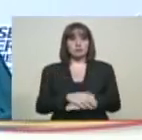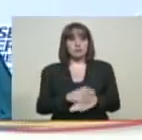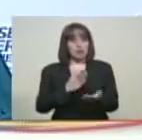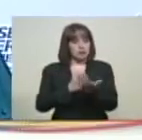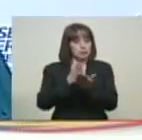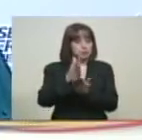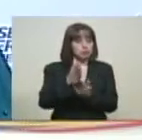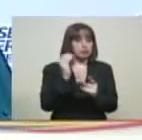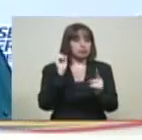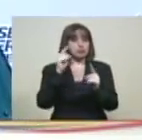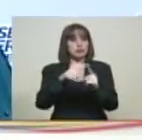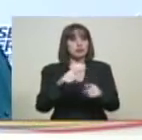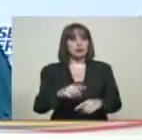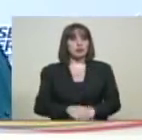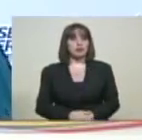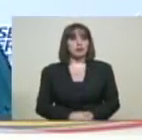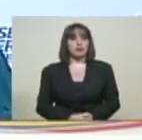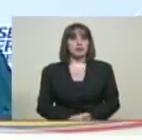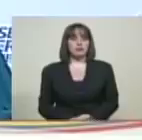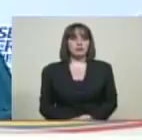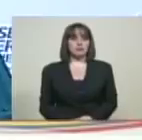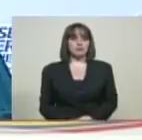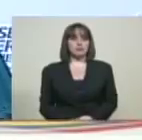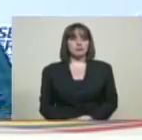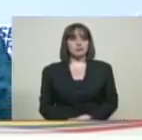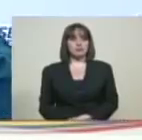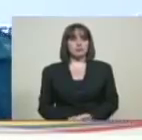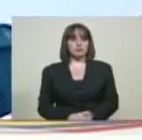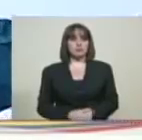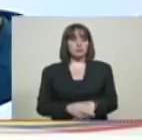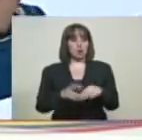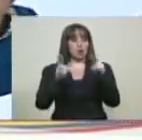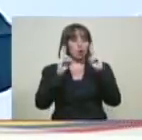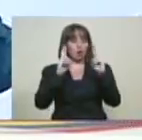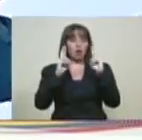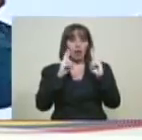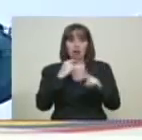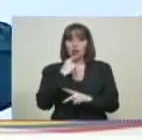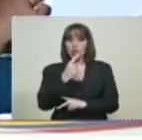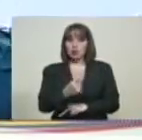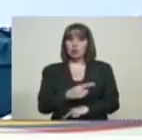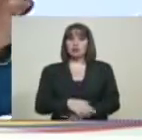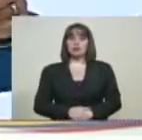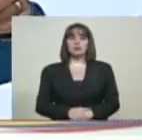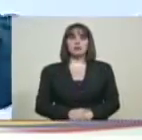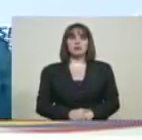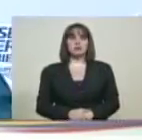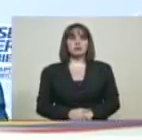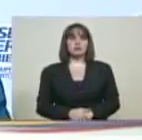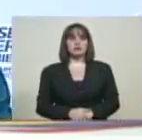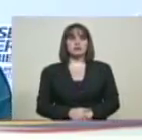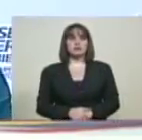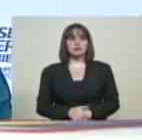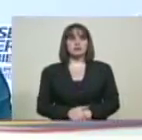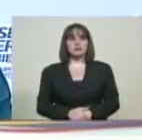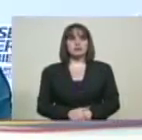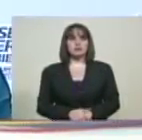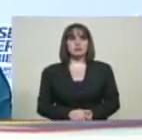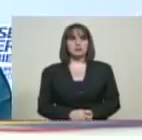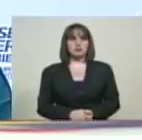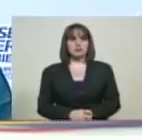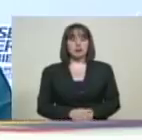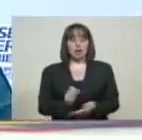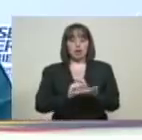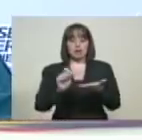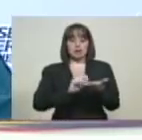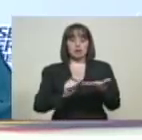esa dirección y ojalá lo digo que quede nota como dice en el campo diplomático que que